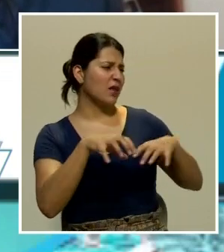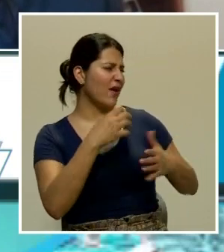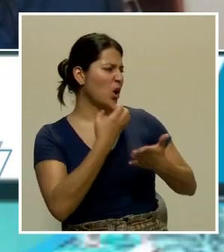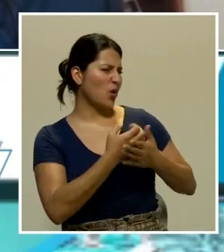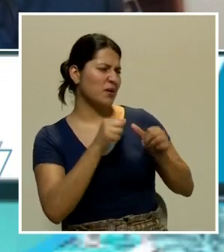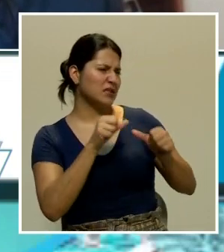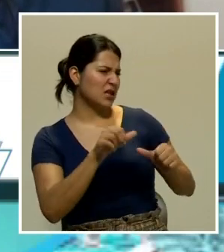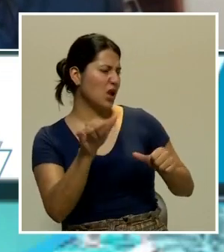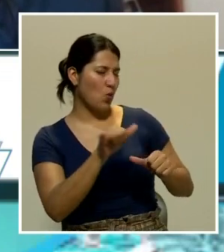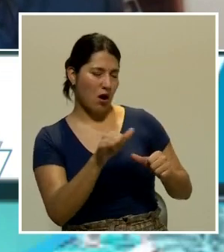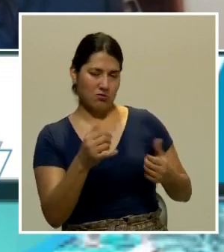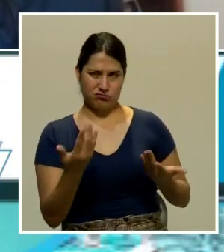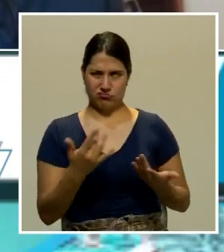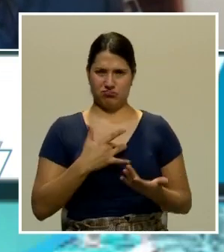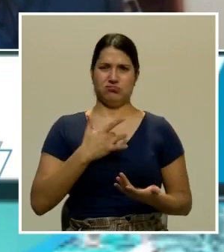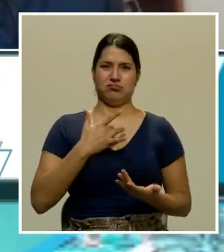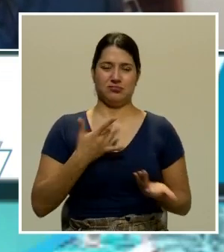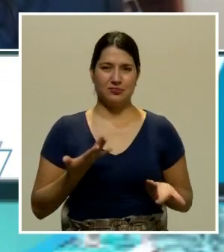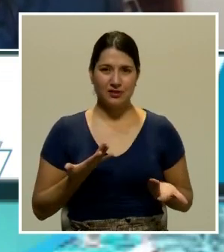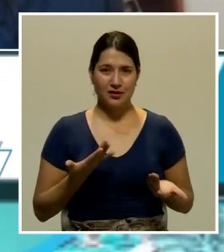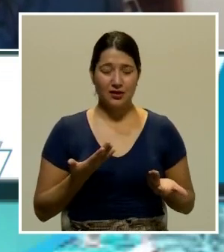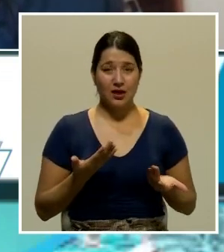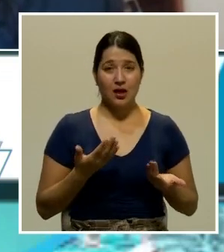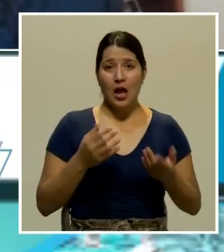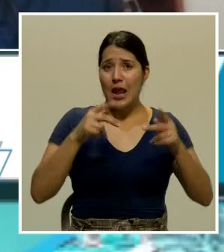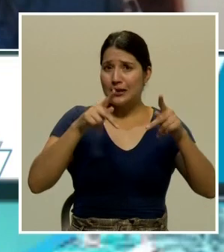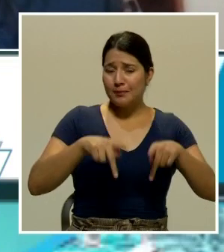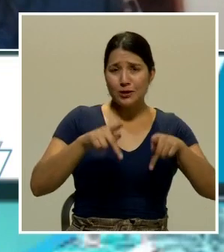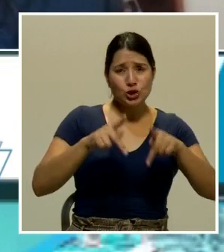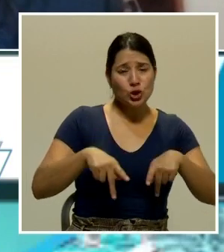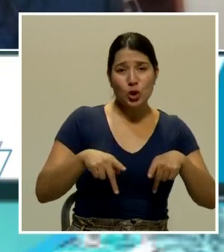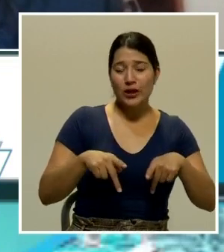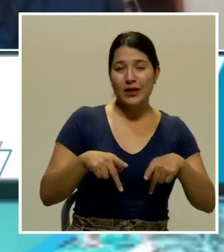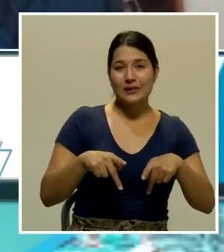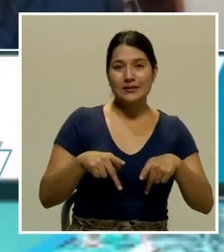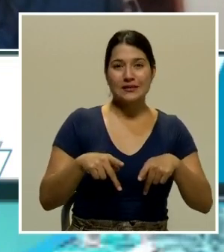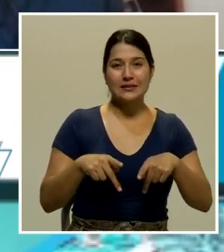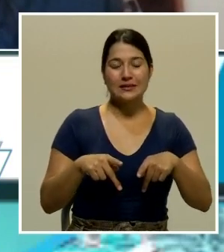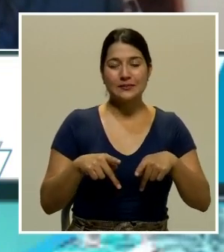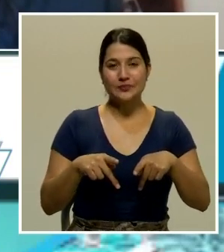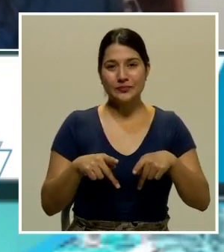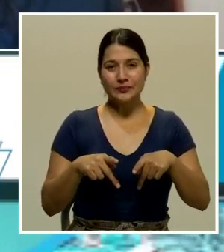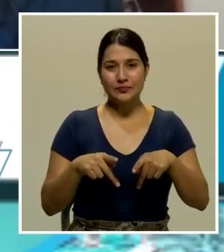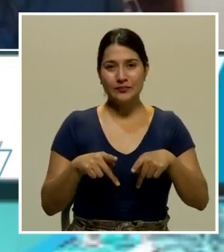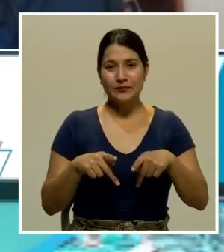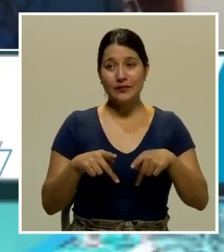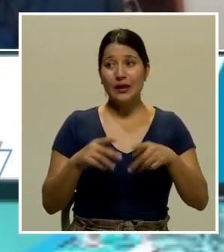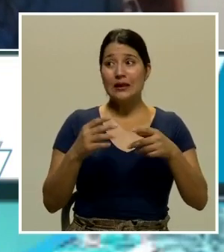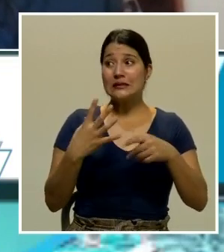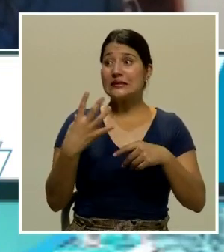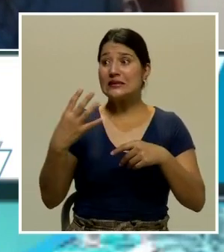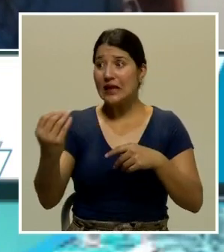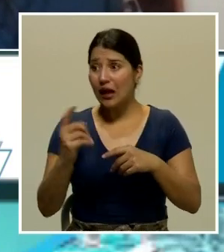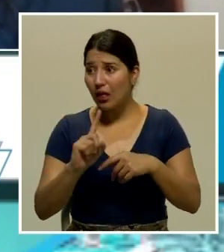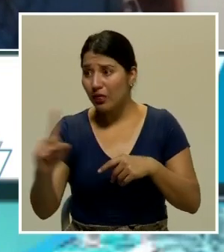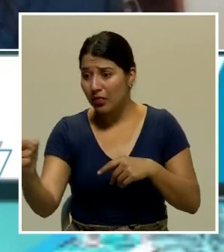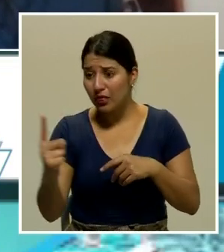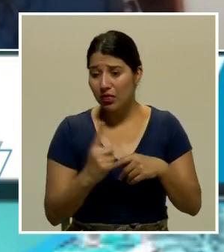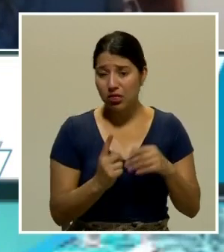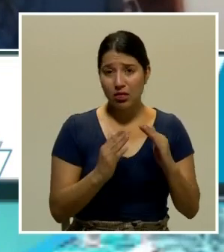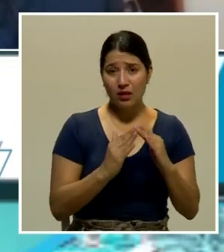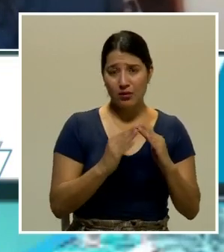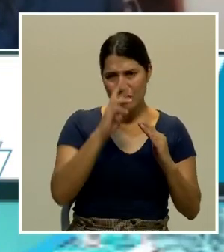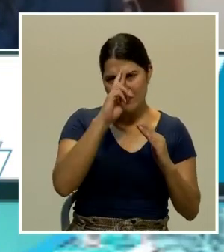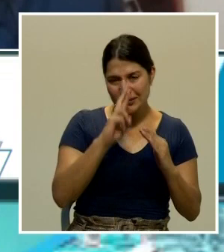comprando, está saliendo y vuelve como debe ser para acatar las normas de